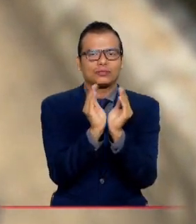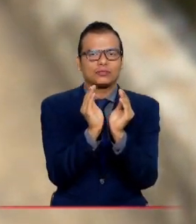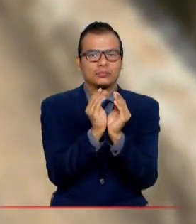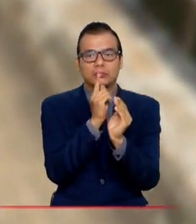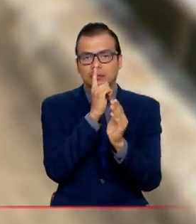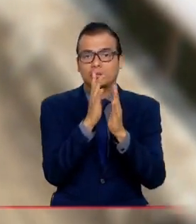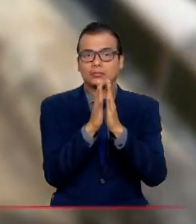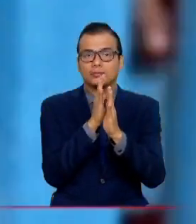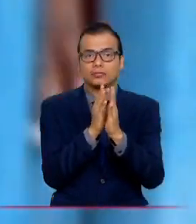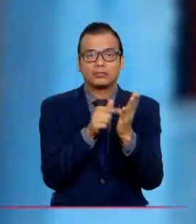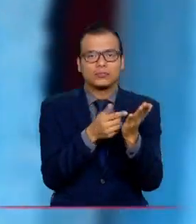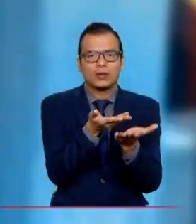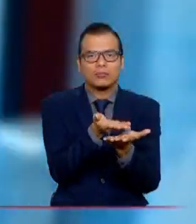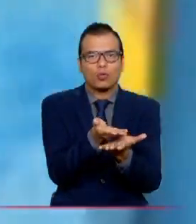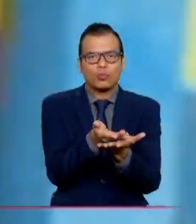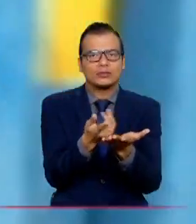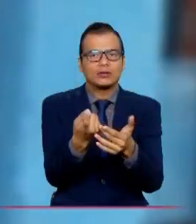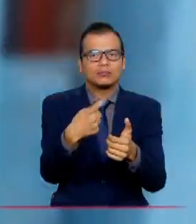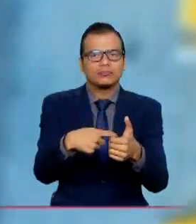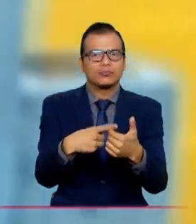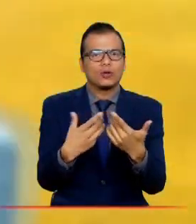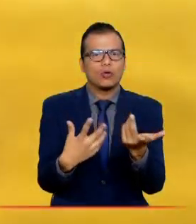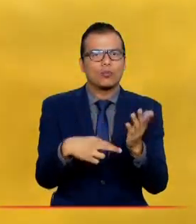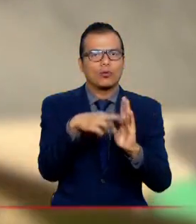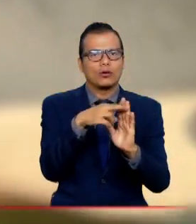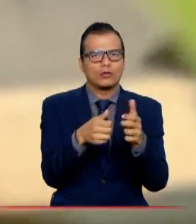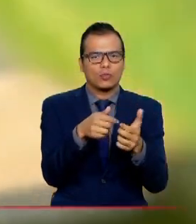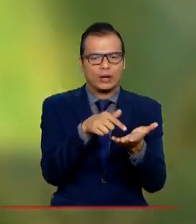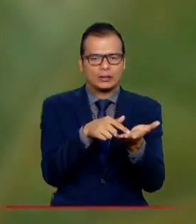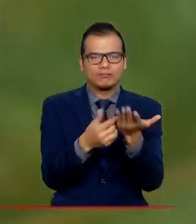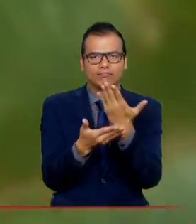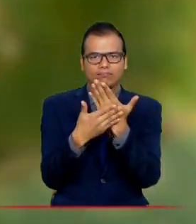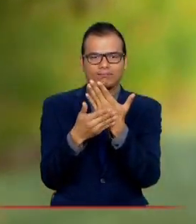podrán acceder a toda la información y requisitos necesarios